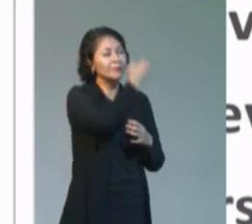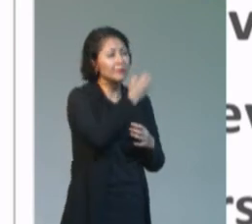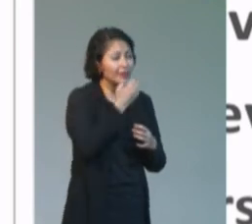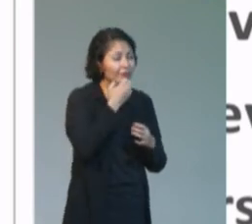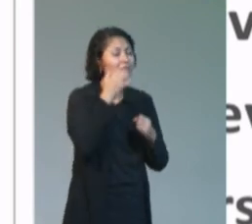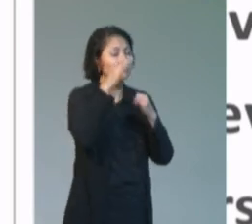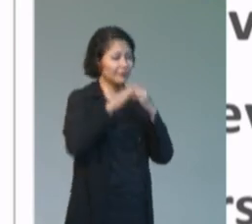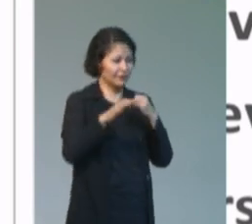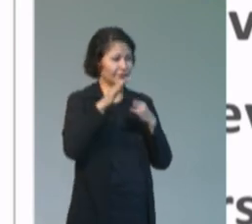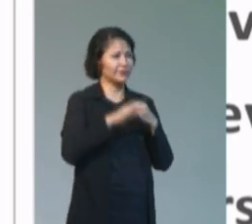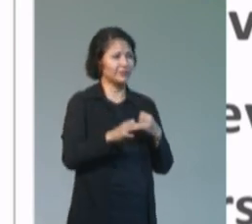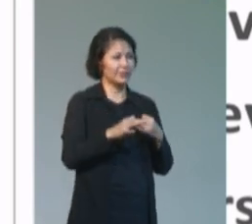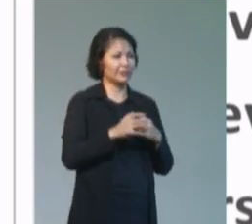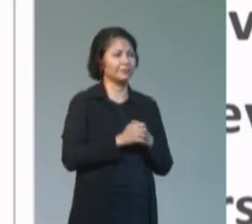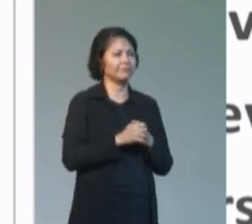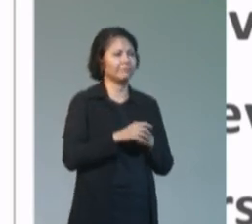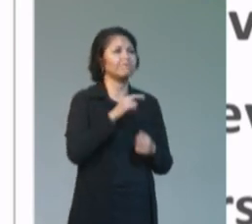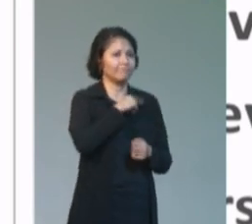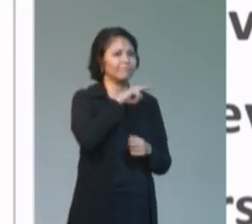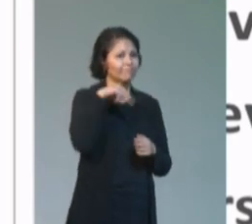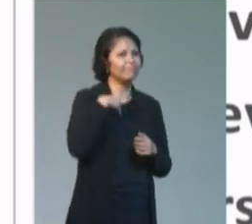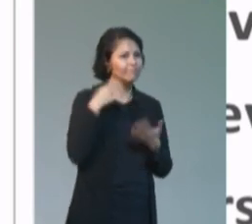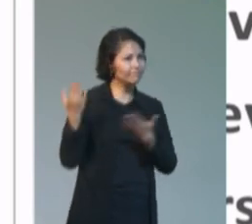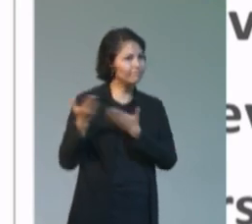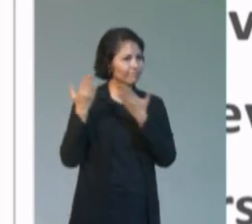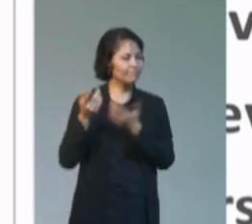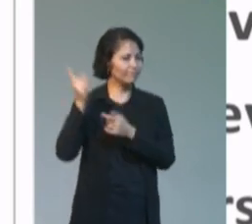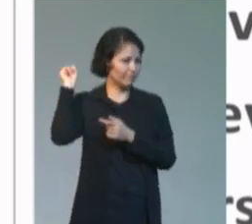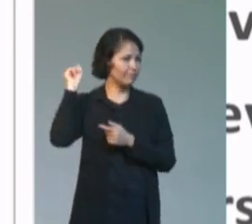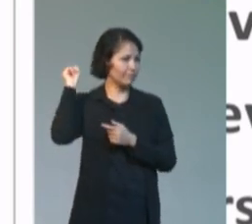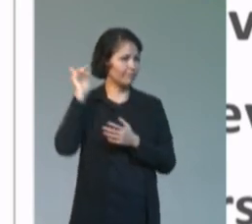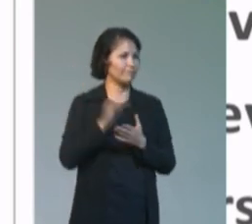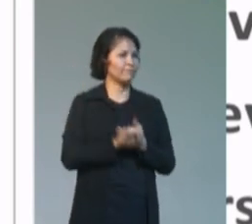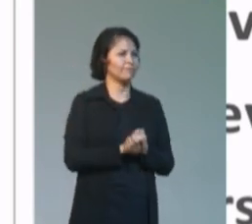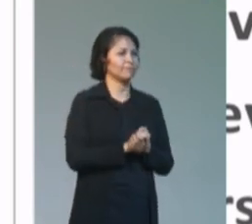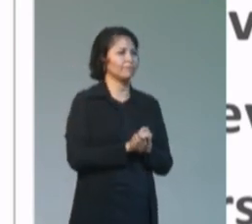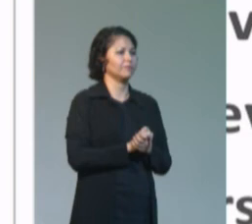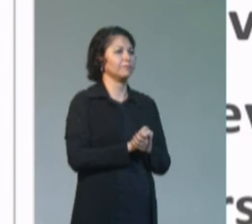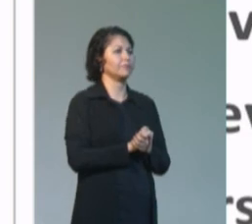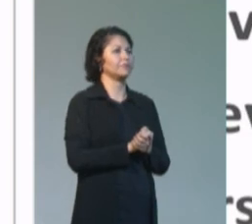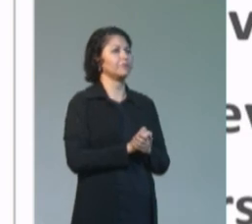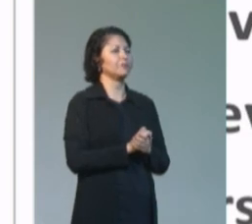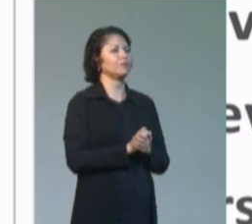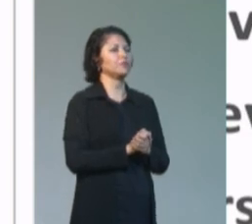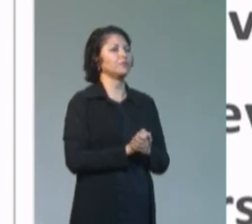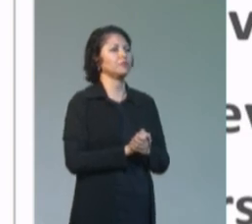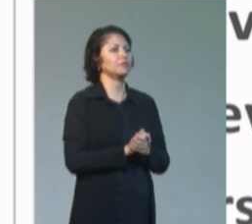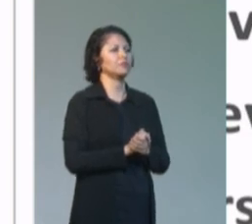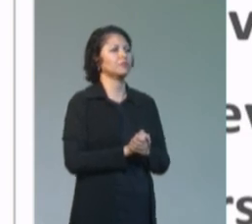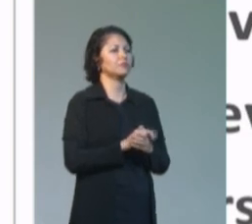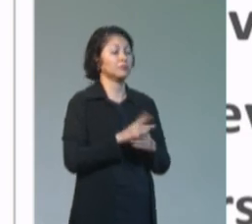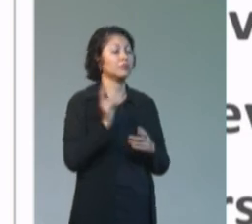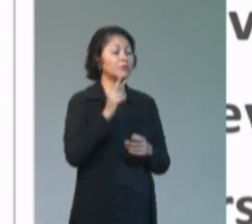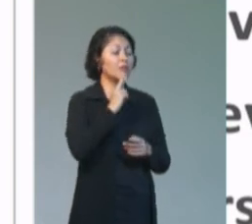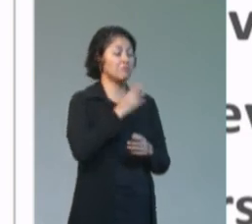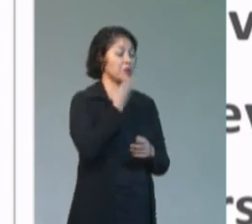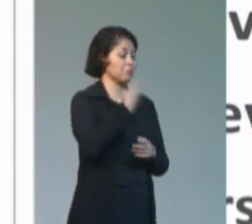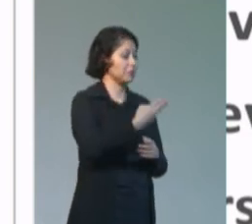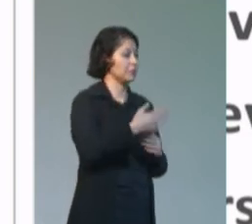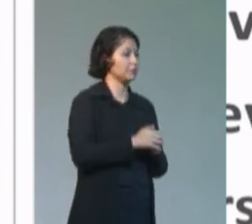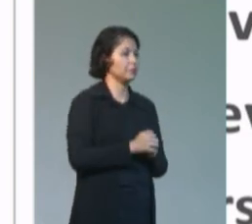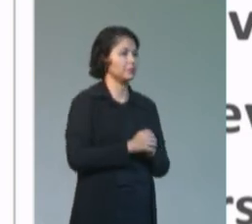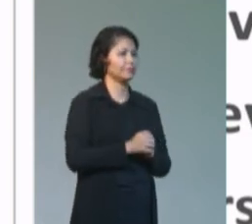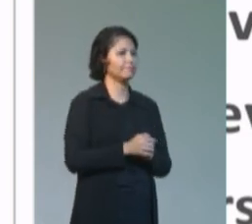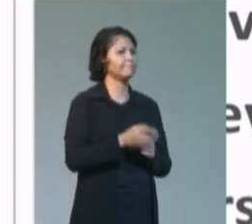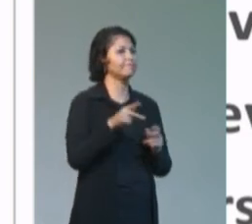es que nosotros este lo hemos puesto en funcionamiento lo hemos evaluado lo hemos investigado y ha dado resultados significativos pero ojo